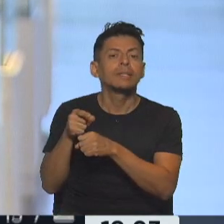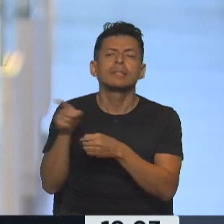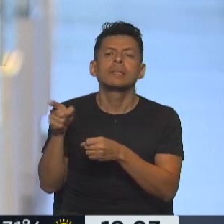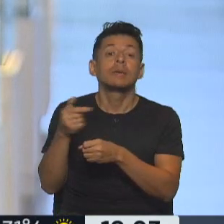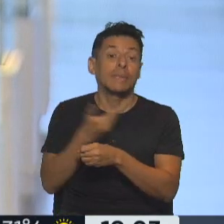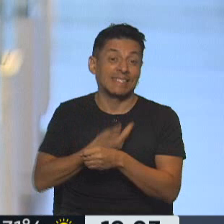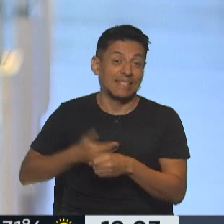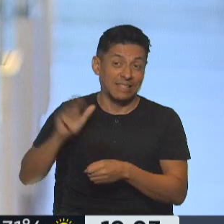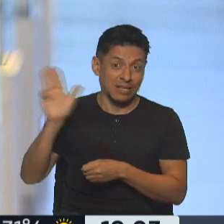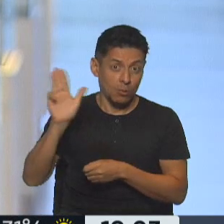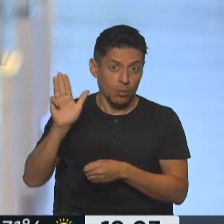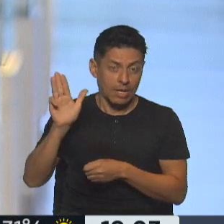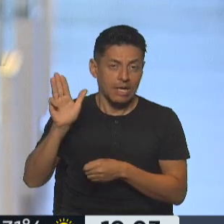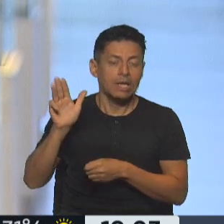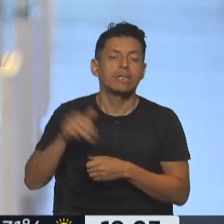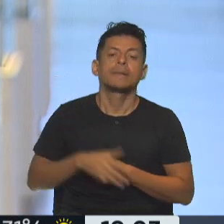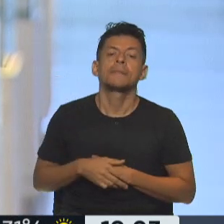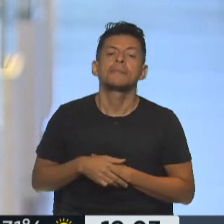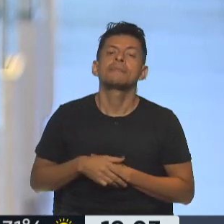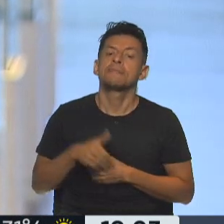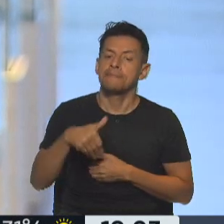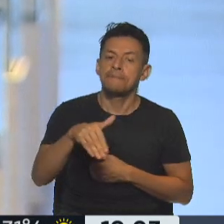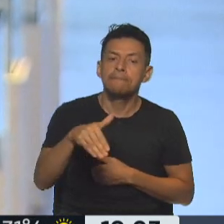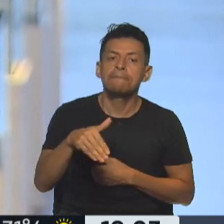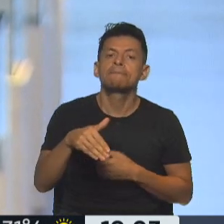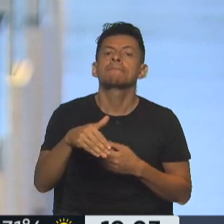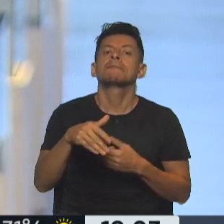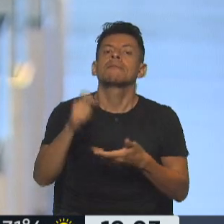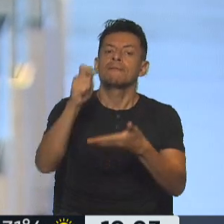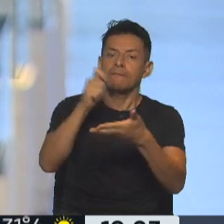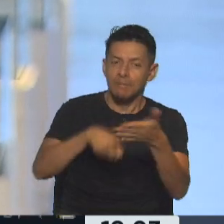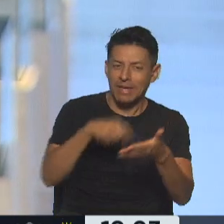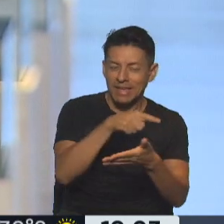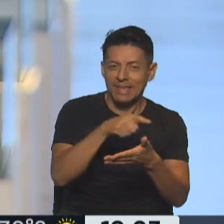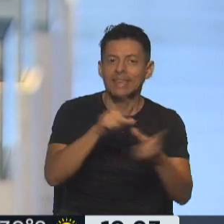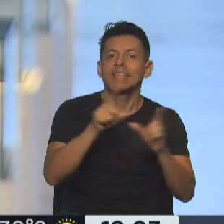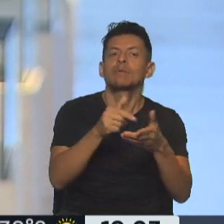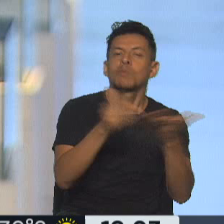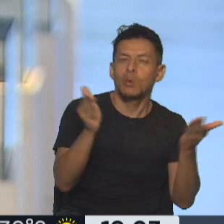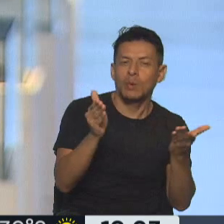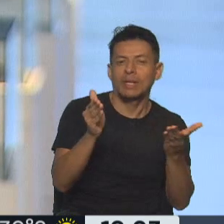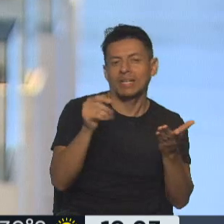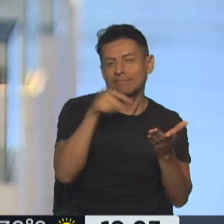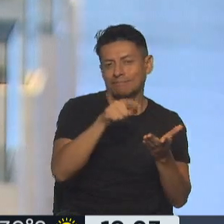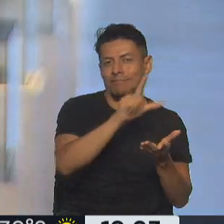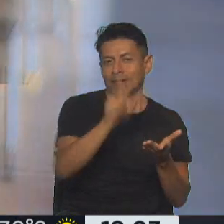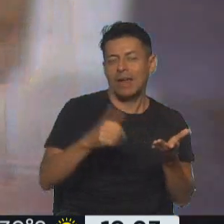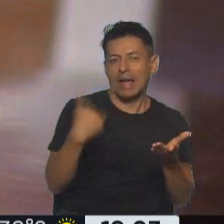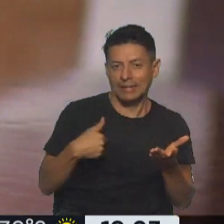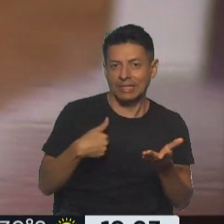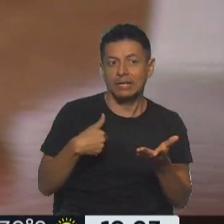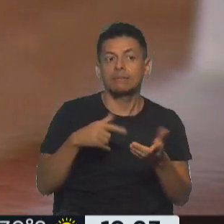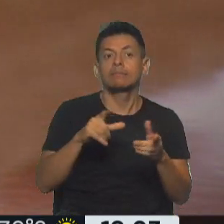presidente Lula, de la administración Lula, para que sea firmado con la televisión argentina, con los medios de comunicación argentina